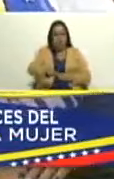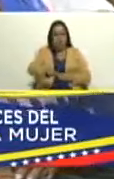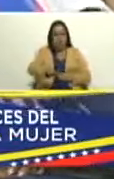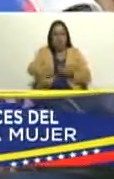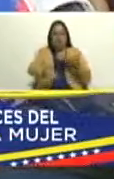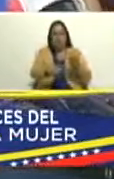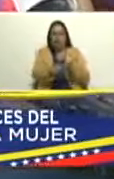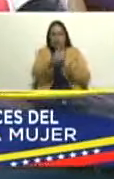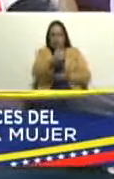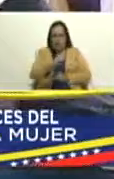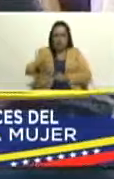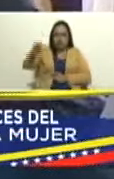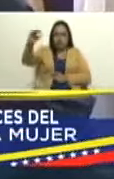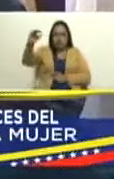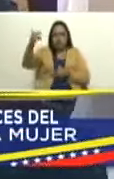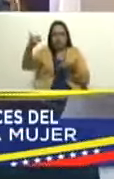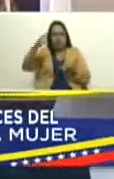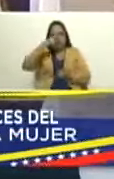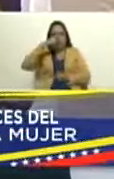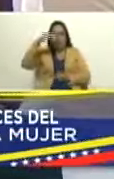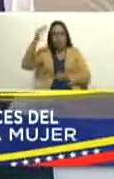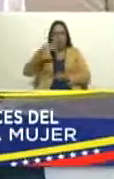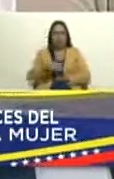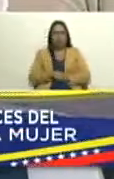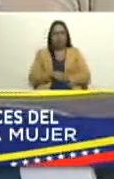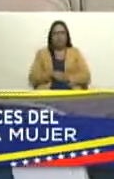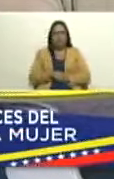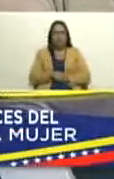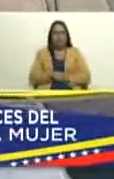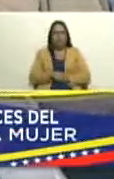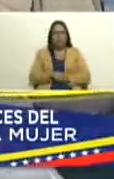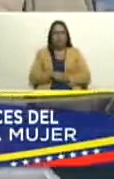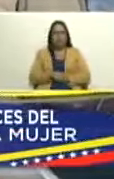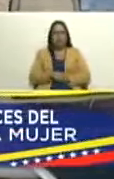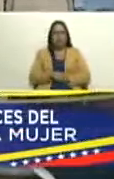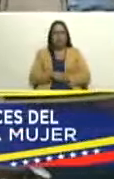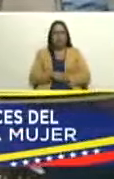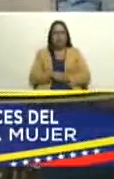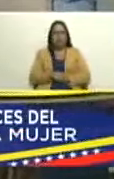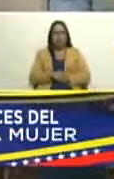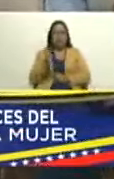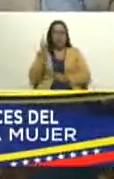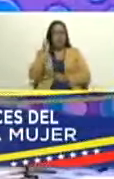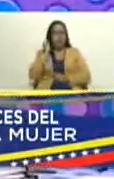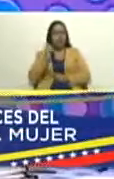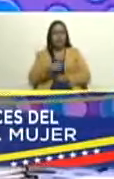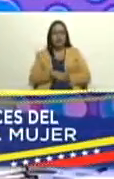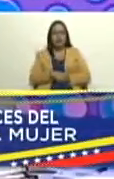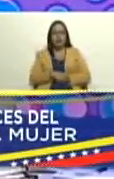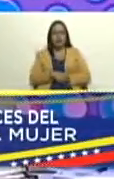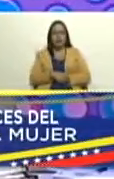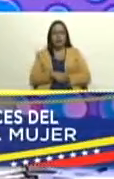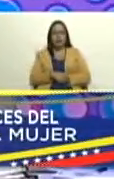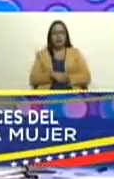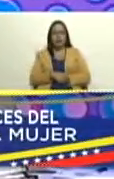entrada en años de la juventud acumulada de la mujer, ¿verdad?